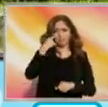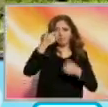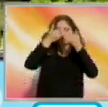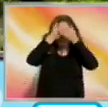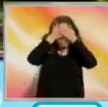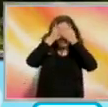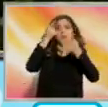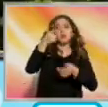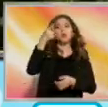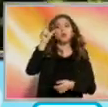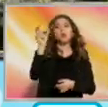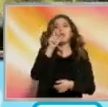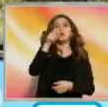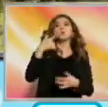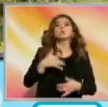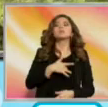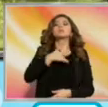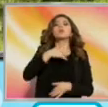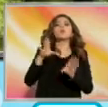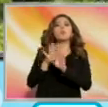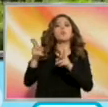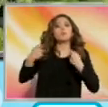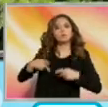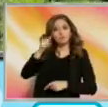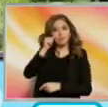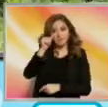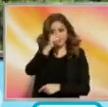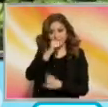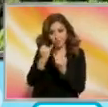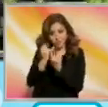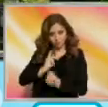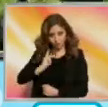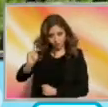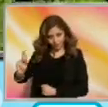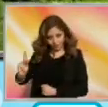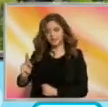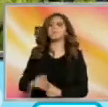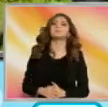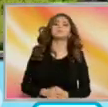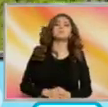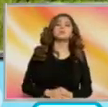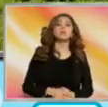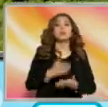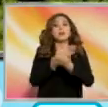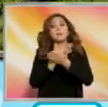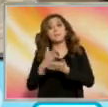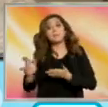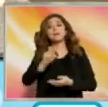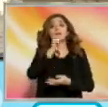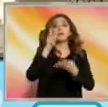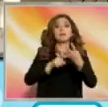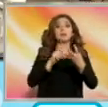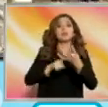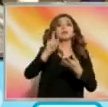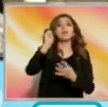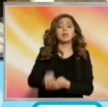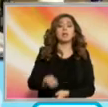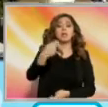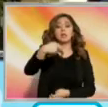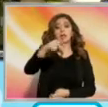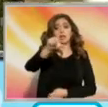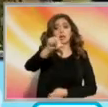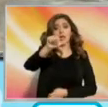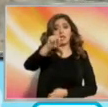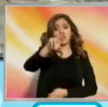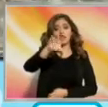el primer sábado de cada mes tenemos el programa de Lancha Cinema, ¿no? Que también es un programa muy exitoso.